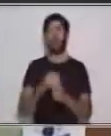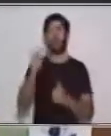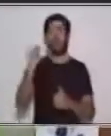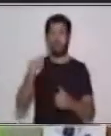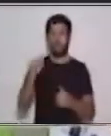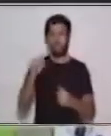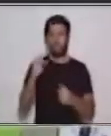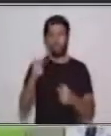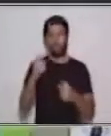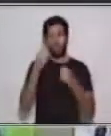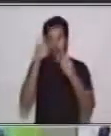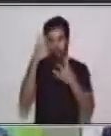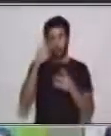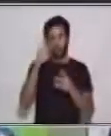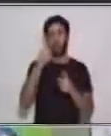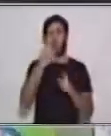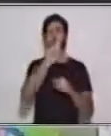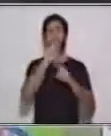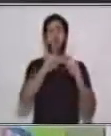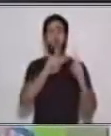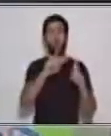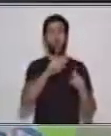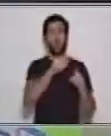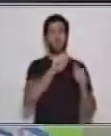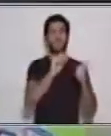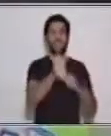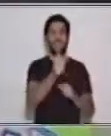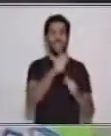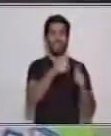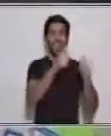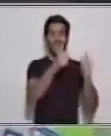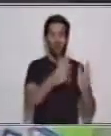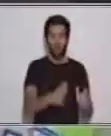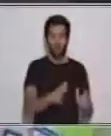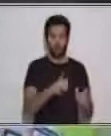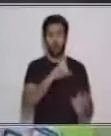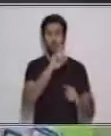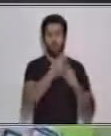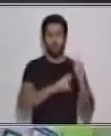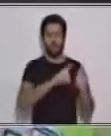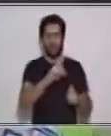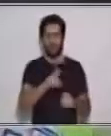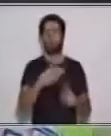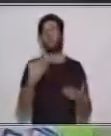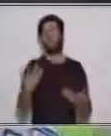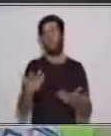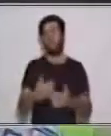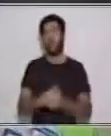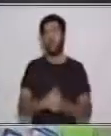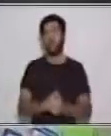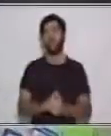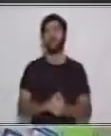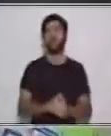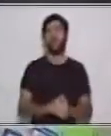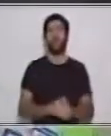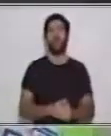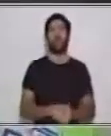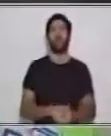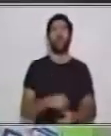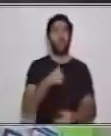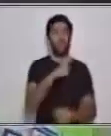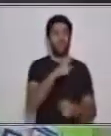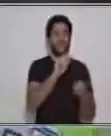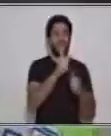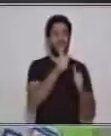de una pregunta que le hicieron a 15 alumnos, y la pregunta fue, ¿cuántos